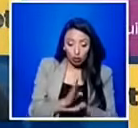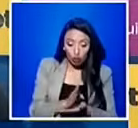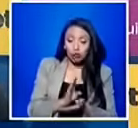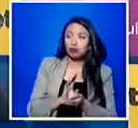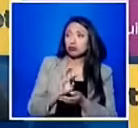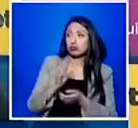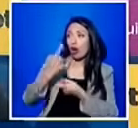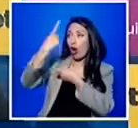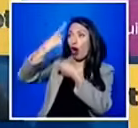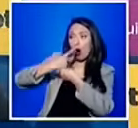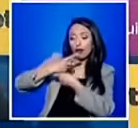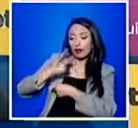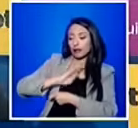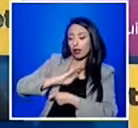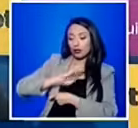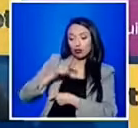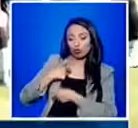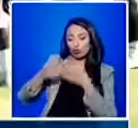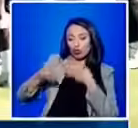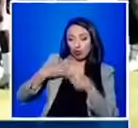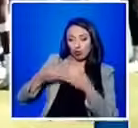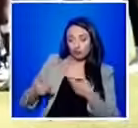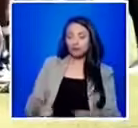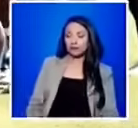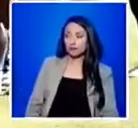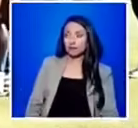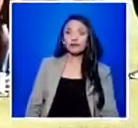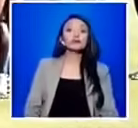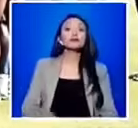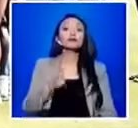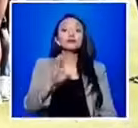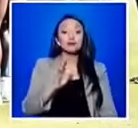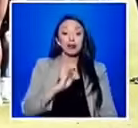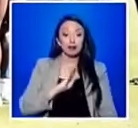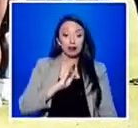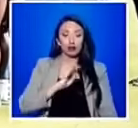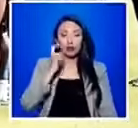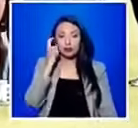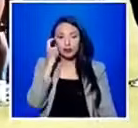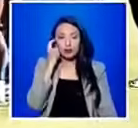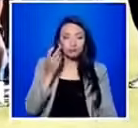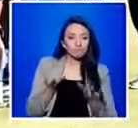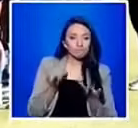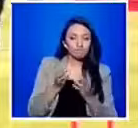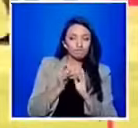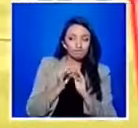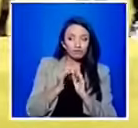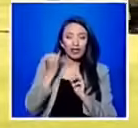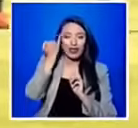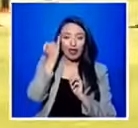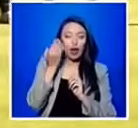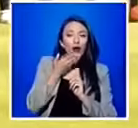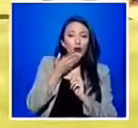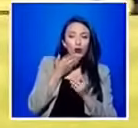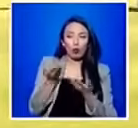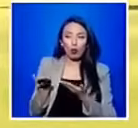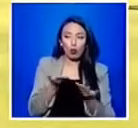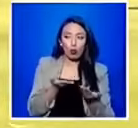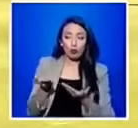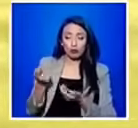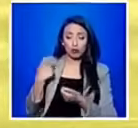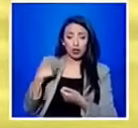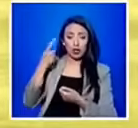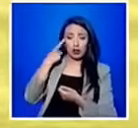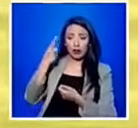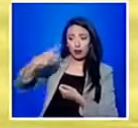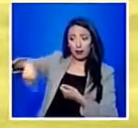de central, donde estoy habituado a jugar, también lo haré. El cuerpo técnico define la idea de juego y los futbolistas creen que se adaptarán